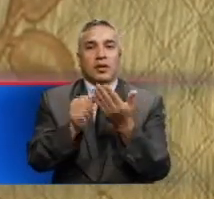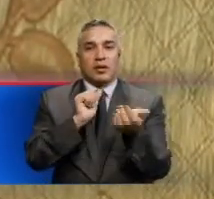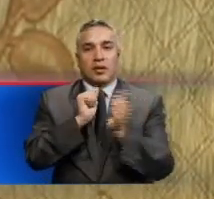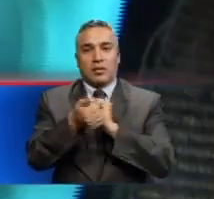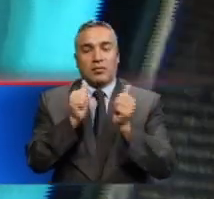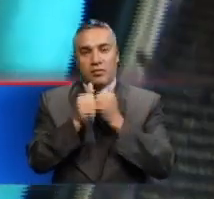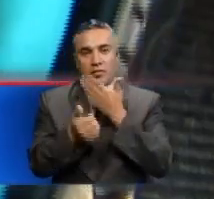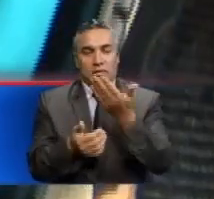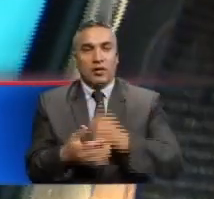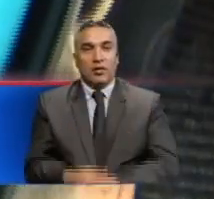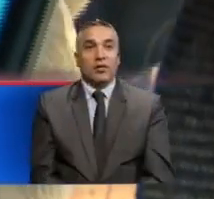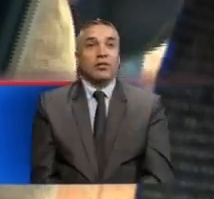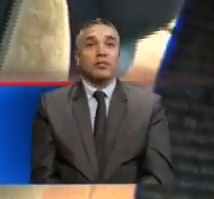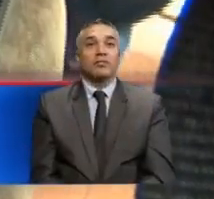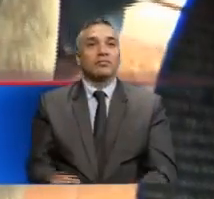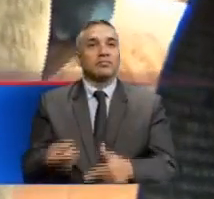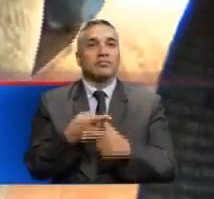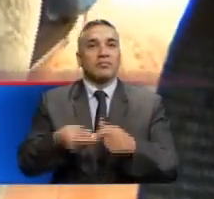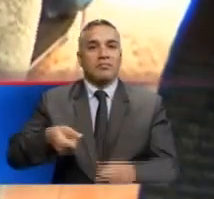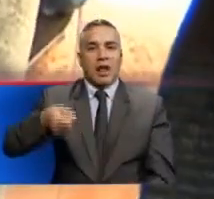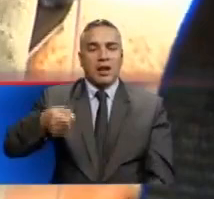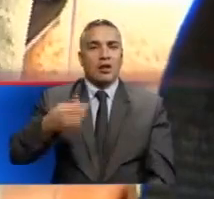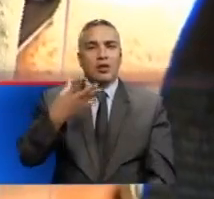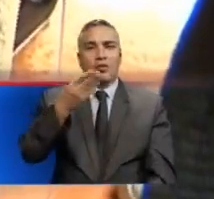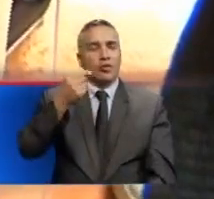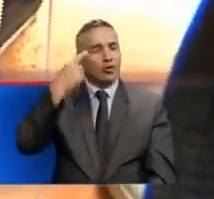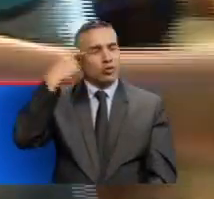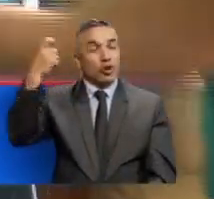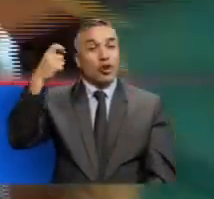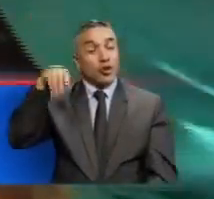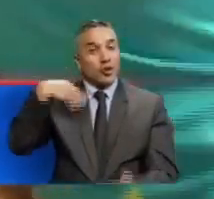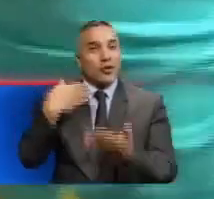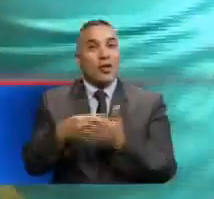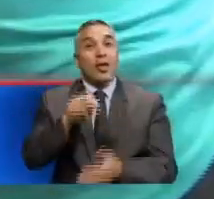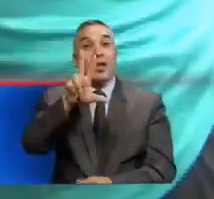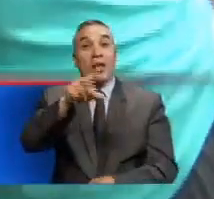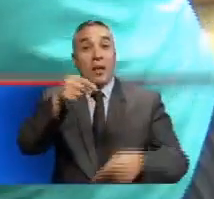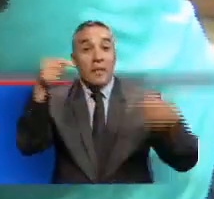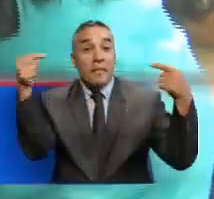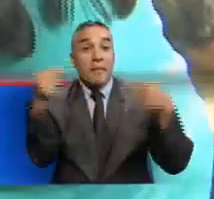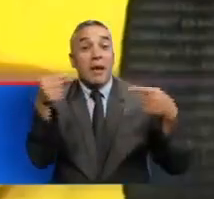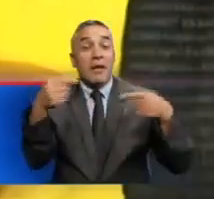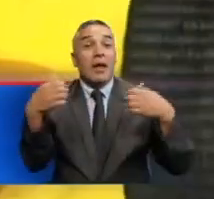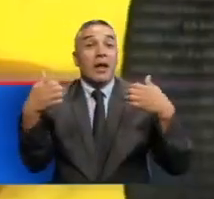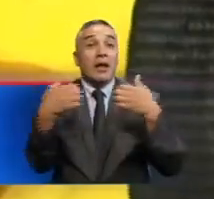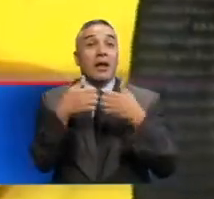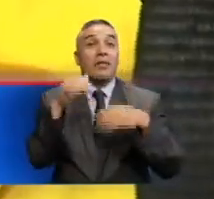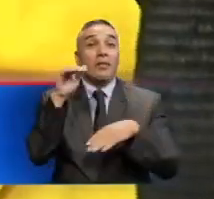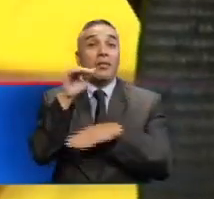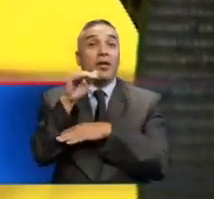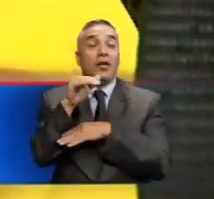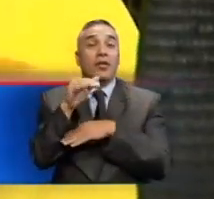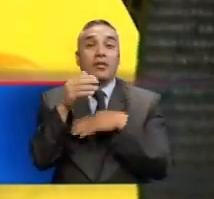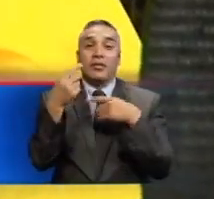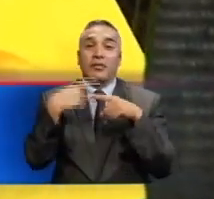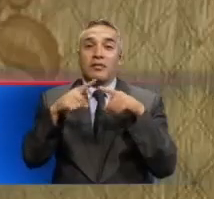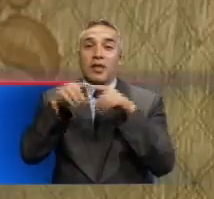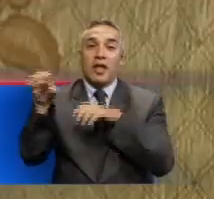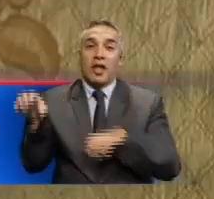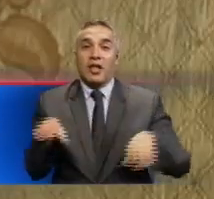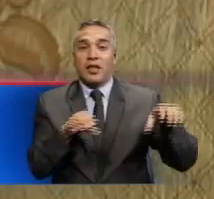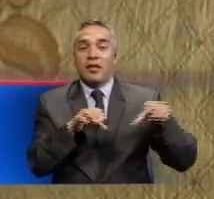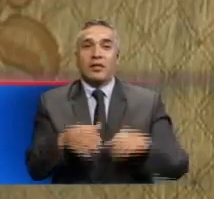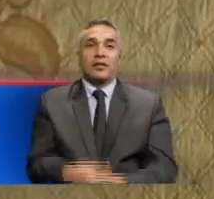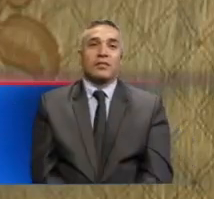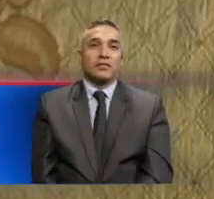Hincha de mi Bar. Alistó su maleta con mucha ilusión ya que disfrutará de los 3 partidos del equipo ecuatoriano y otras actividades exclusivas.